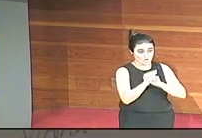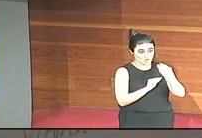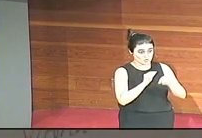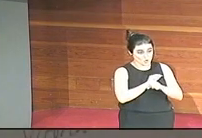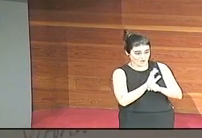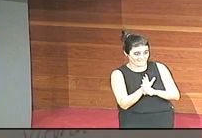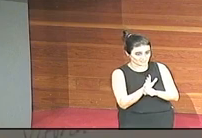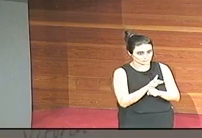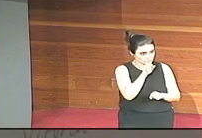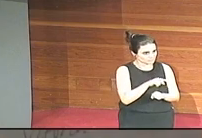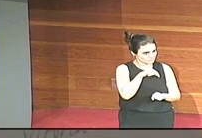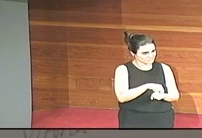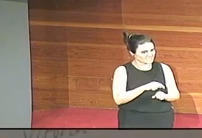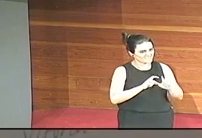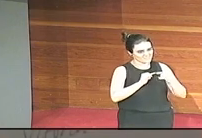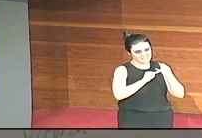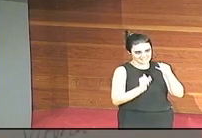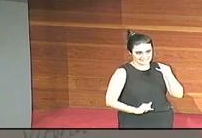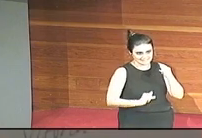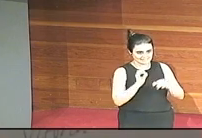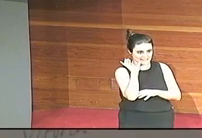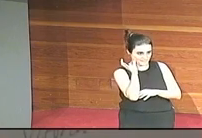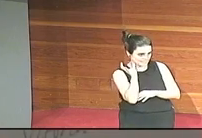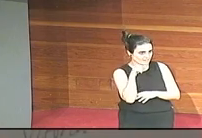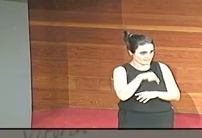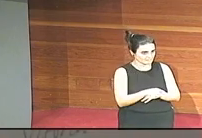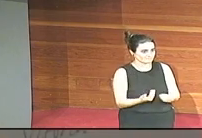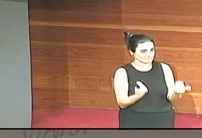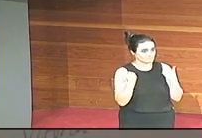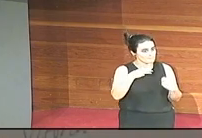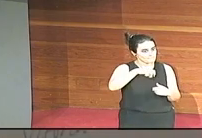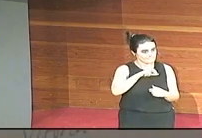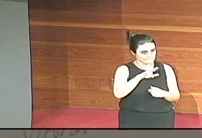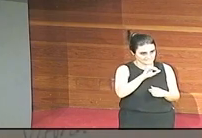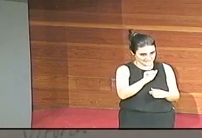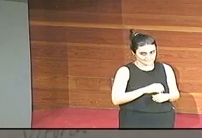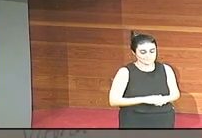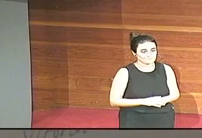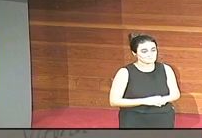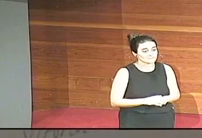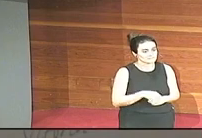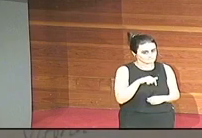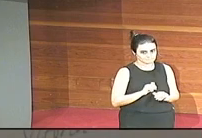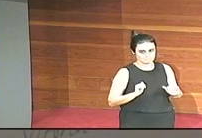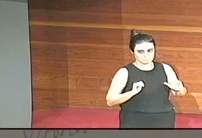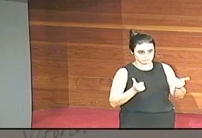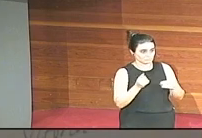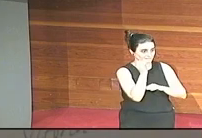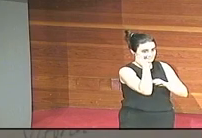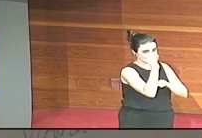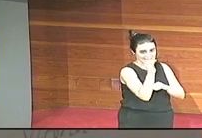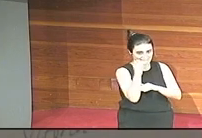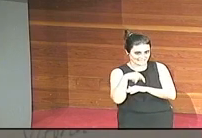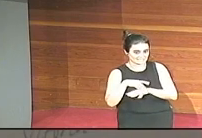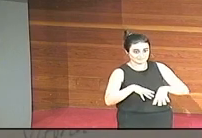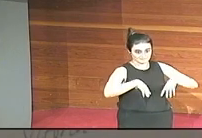es que llegó de maría garcía de la fuente caseta real en eskutik decía que comenzamos el ciclo del palacio europa con la